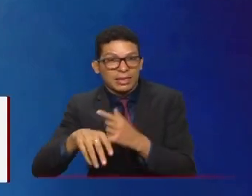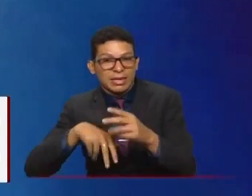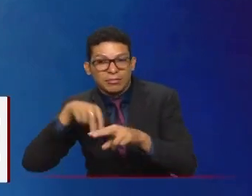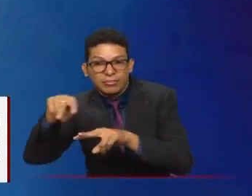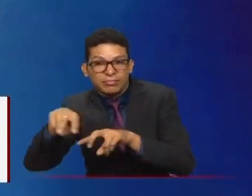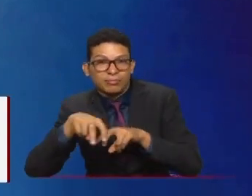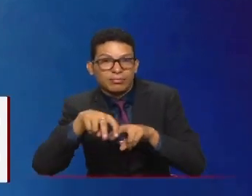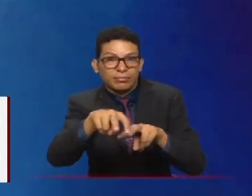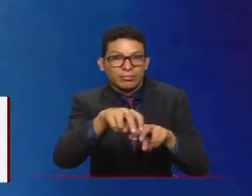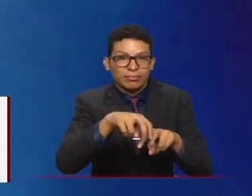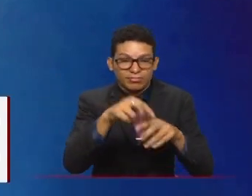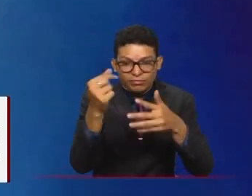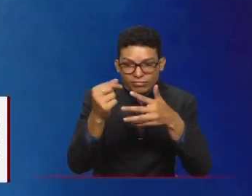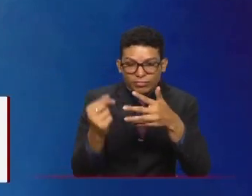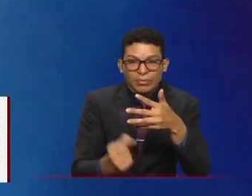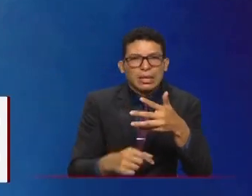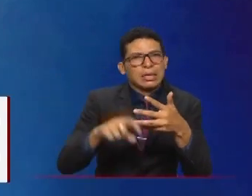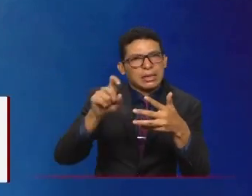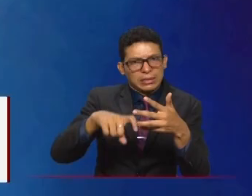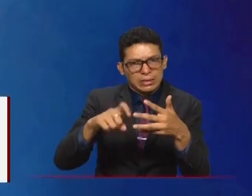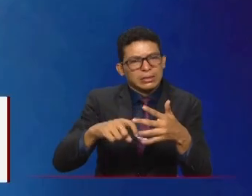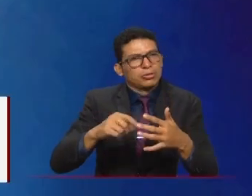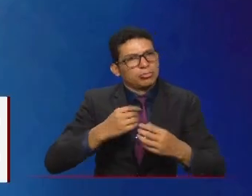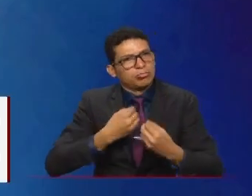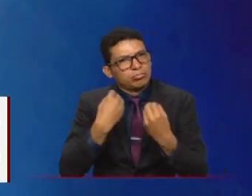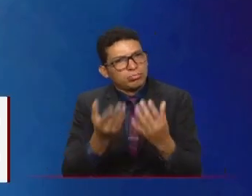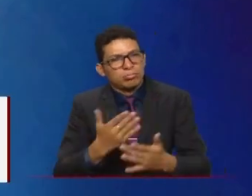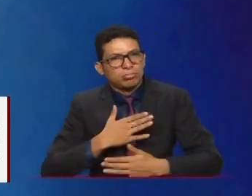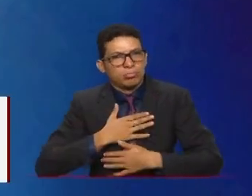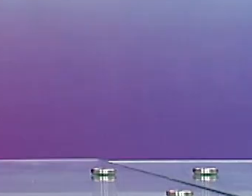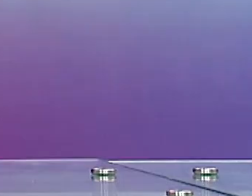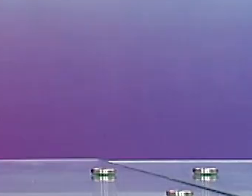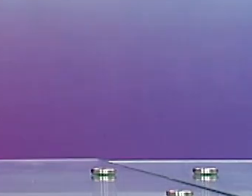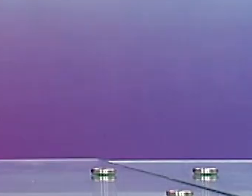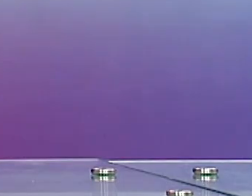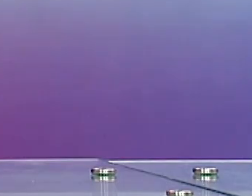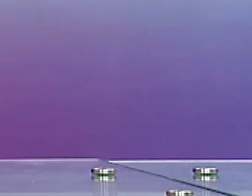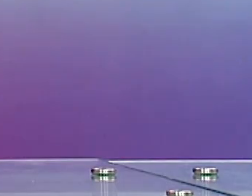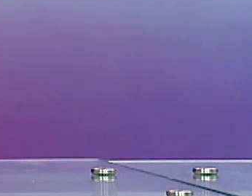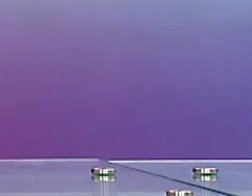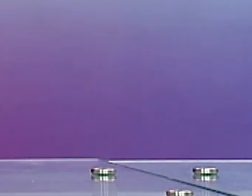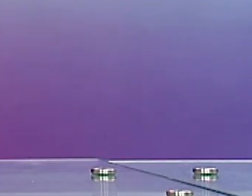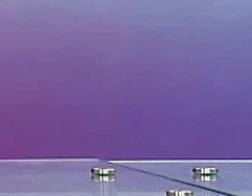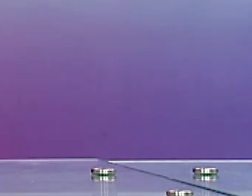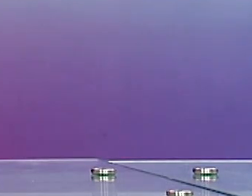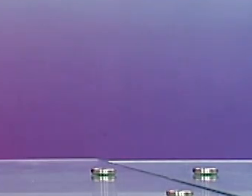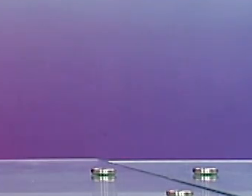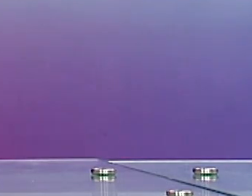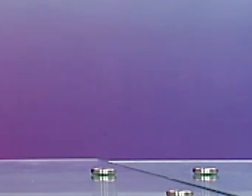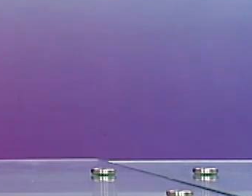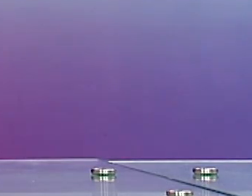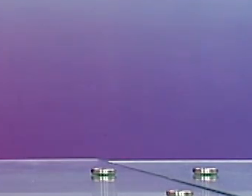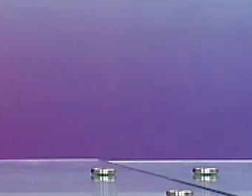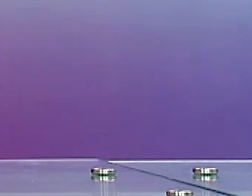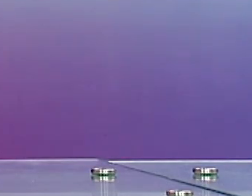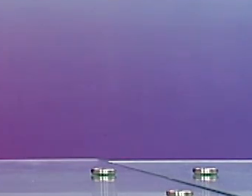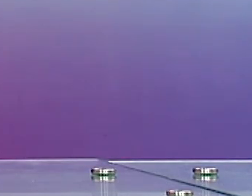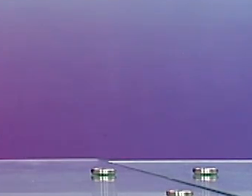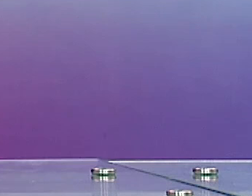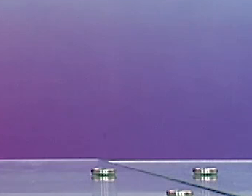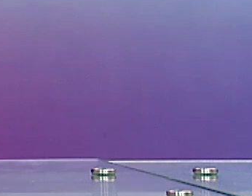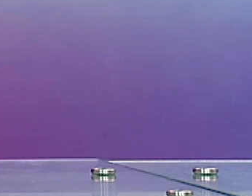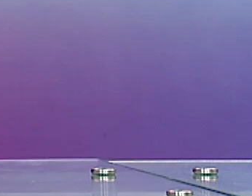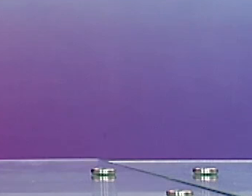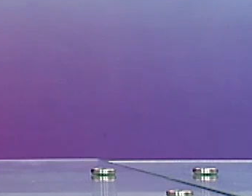otros que necesitan contar con la tranquilidad en una región Juan Manuel uno de los sectores más afectados en esta zona del